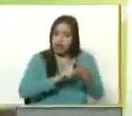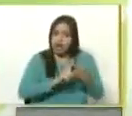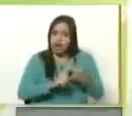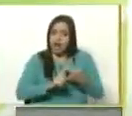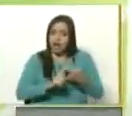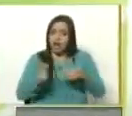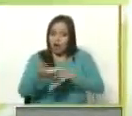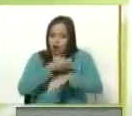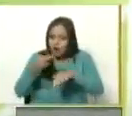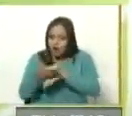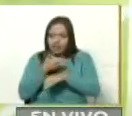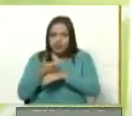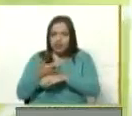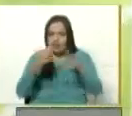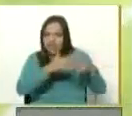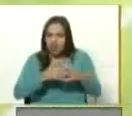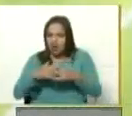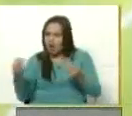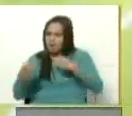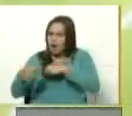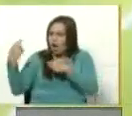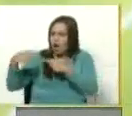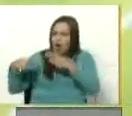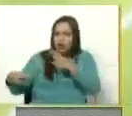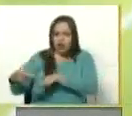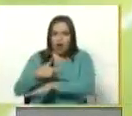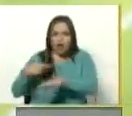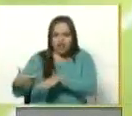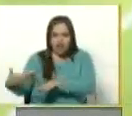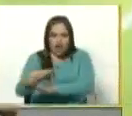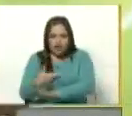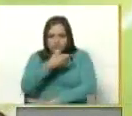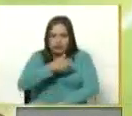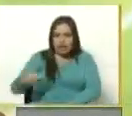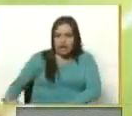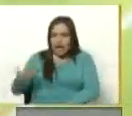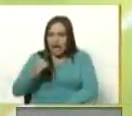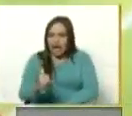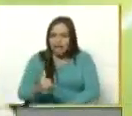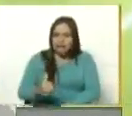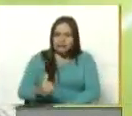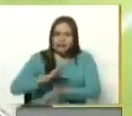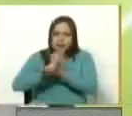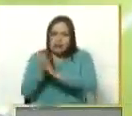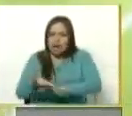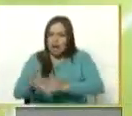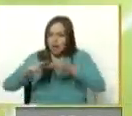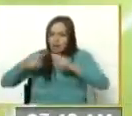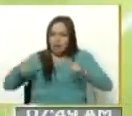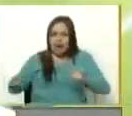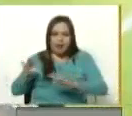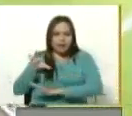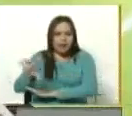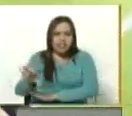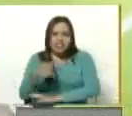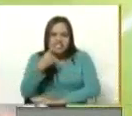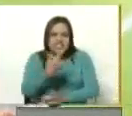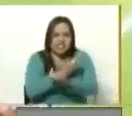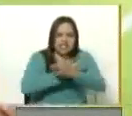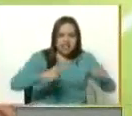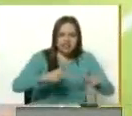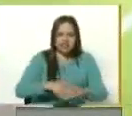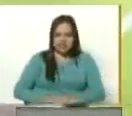sino todas las administraciones se han dedicado a perturbar la paz de muchos países que se declaran libres. La